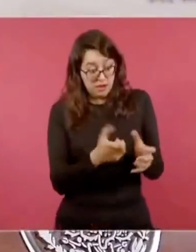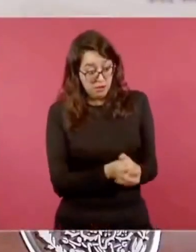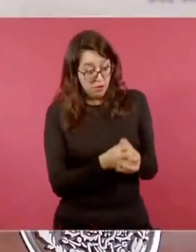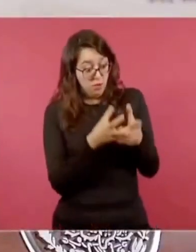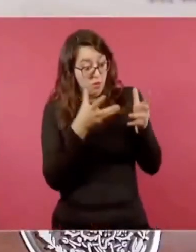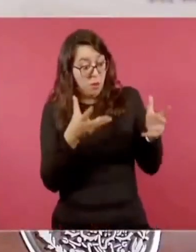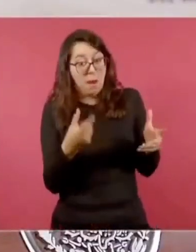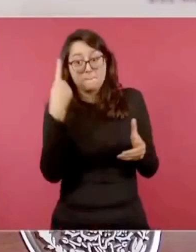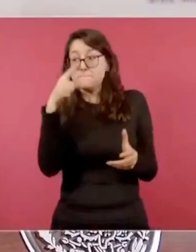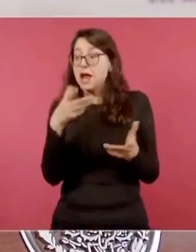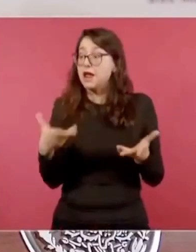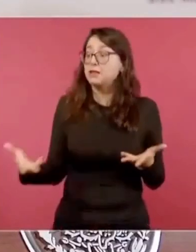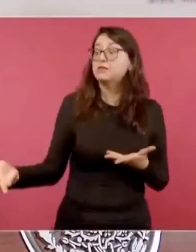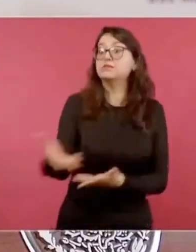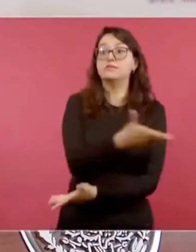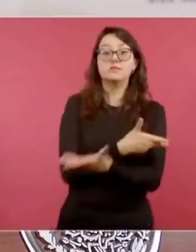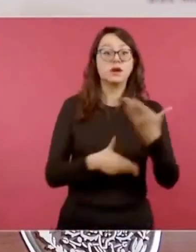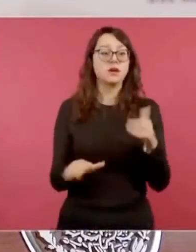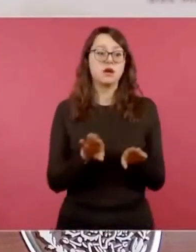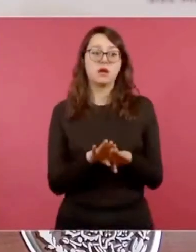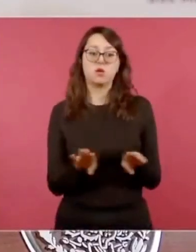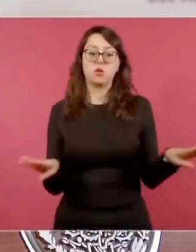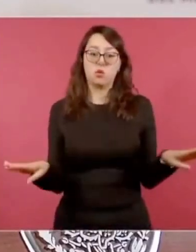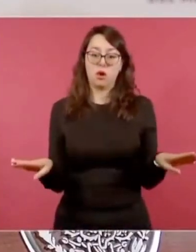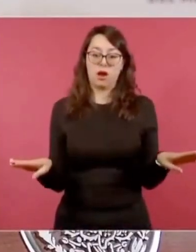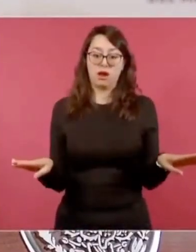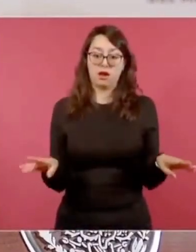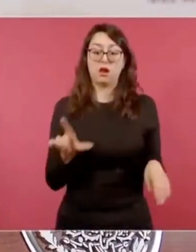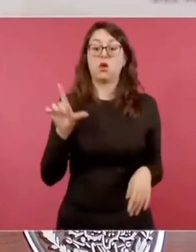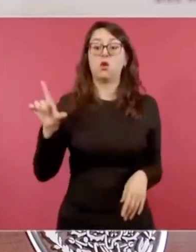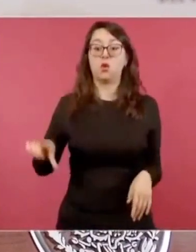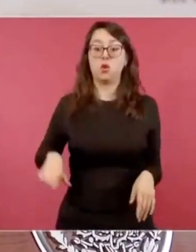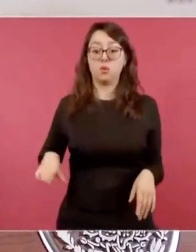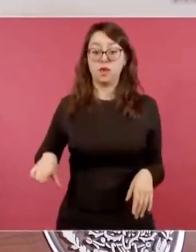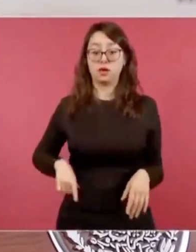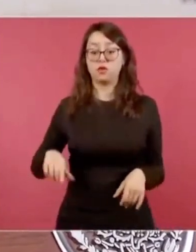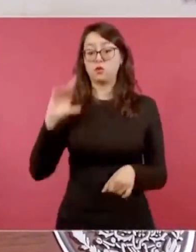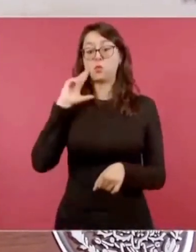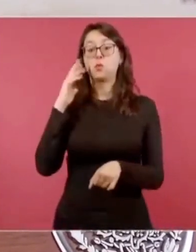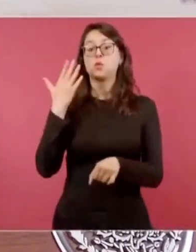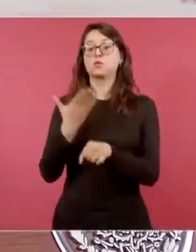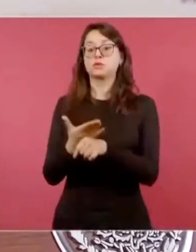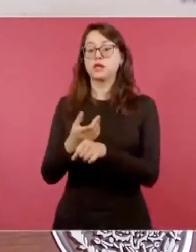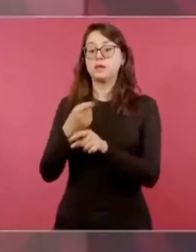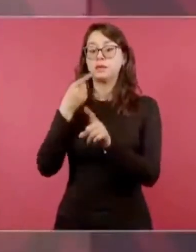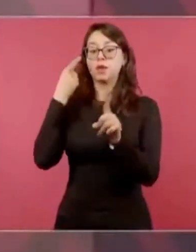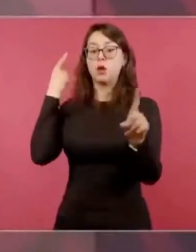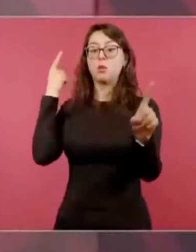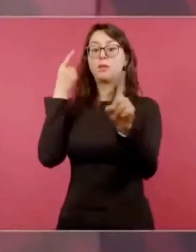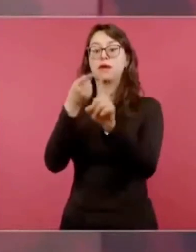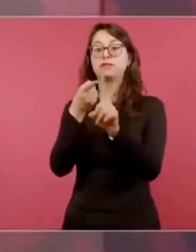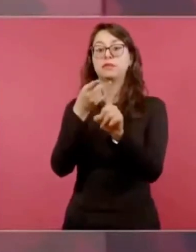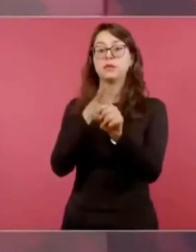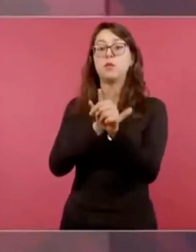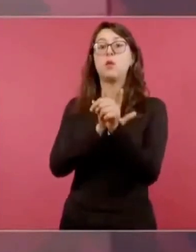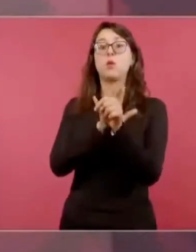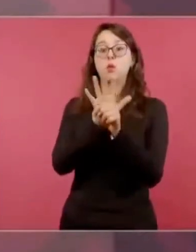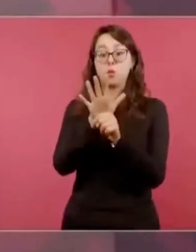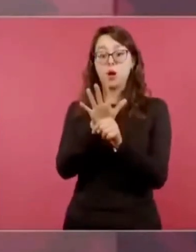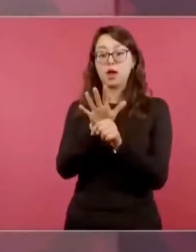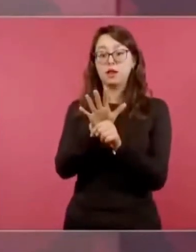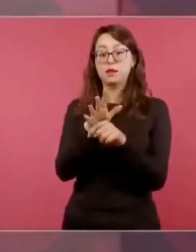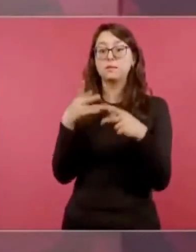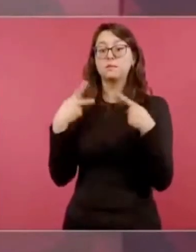El fin último de un Estado es crear las condiciones para que la gente pueda vivir libre